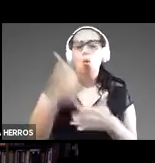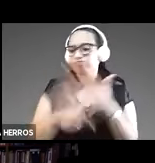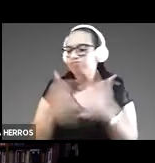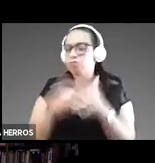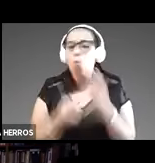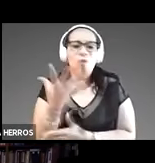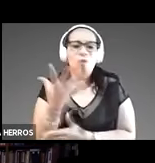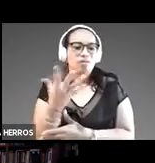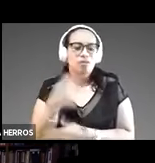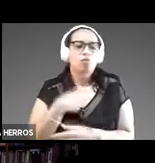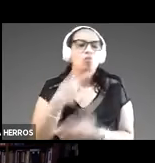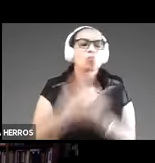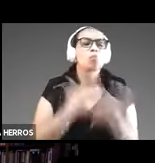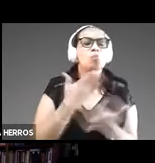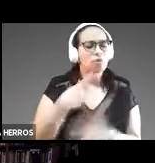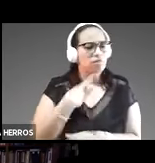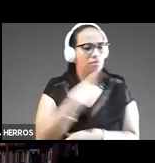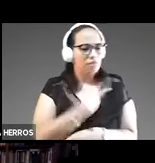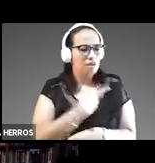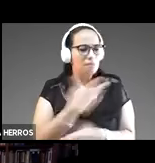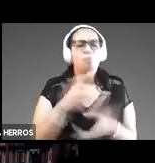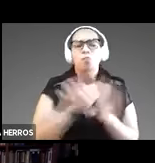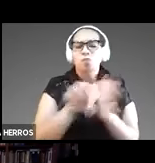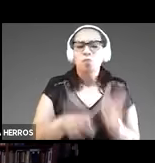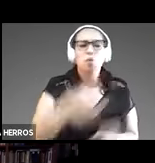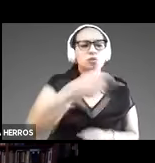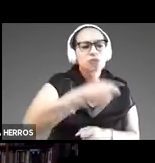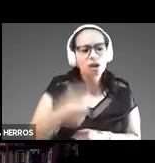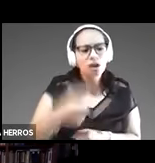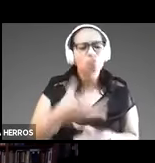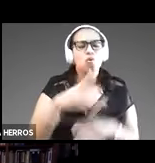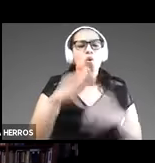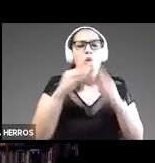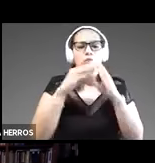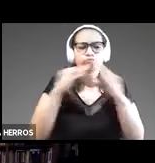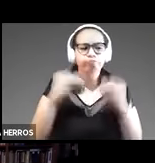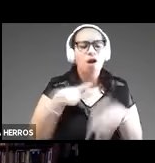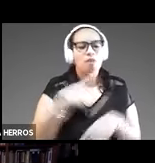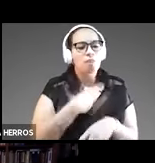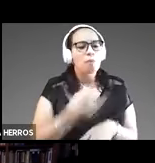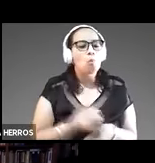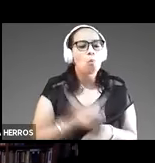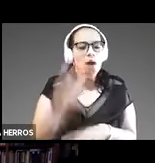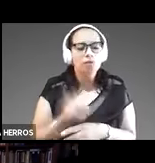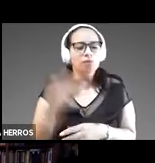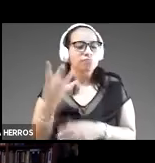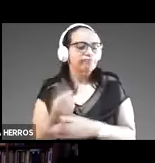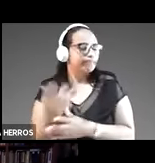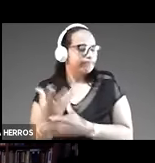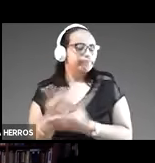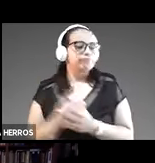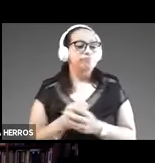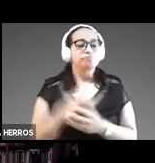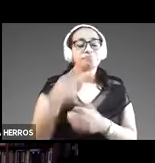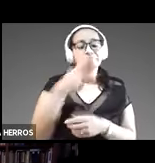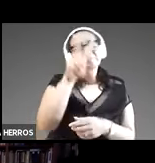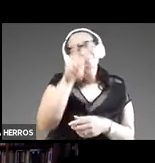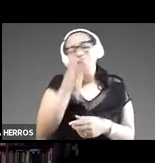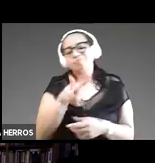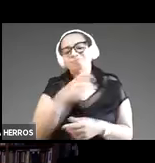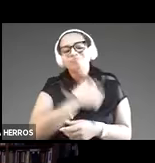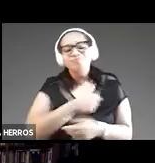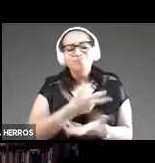serlo. Los saludos y los silencios deberían estar cuantificados. Pero la realidad es que